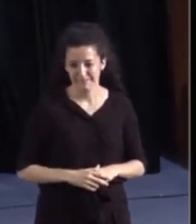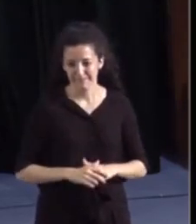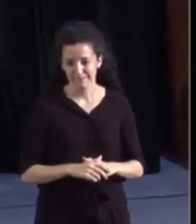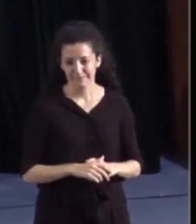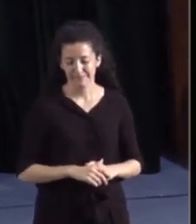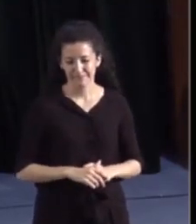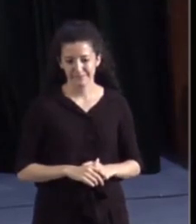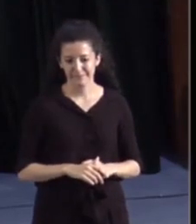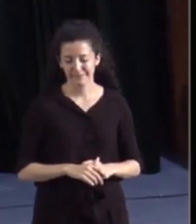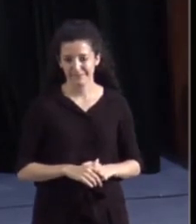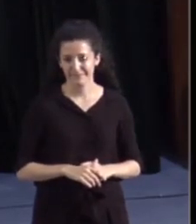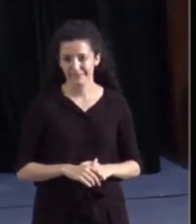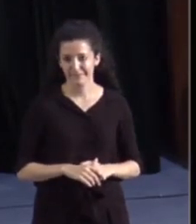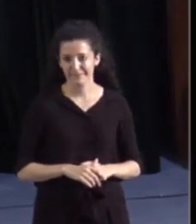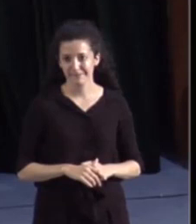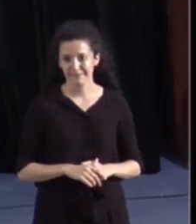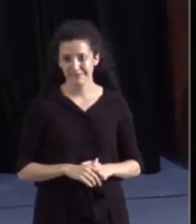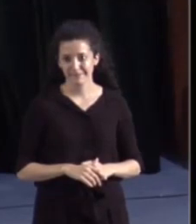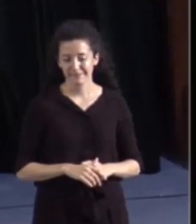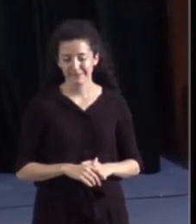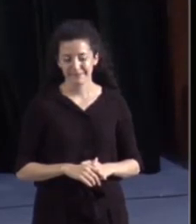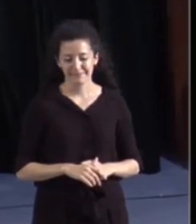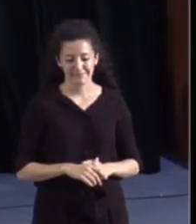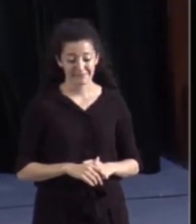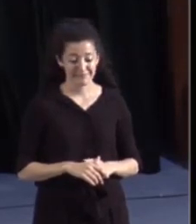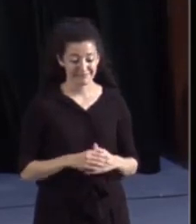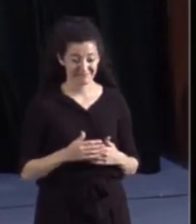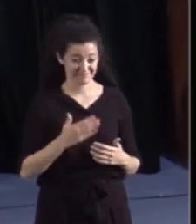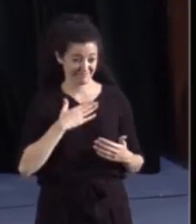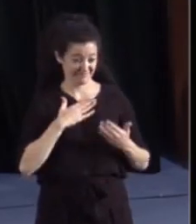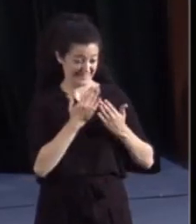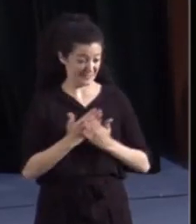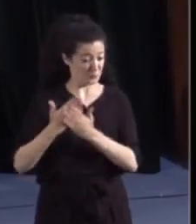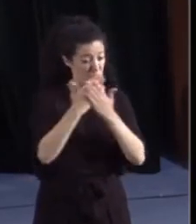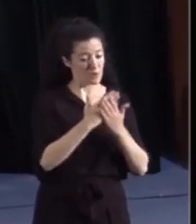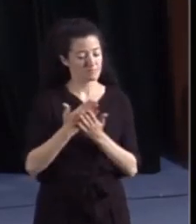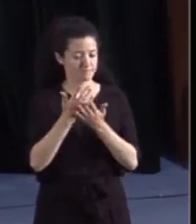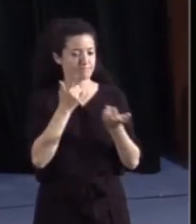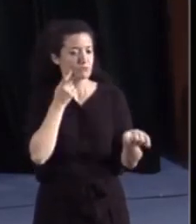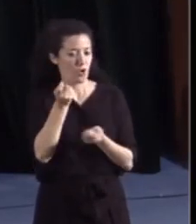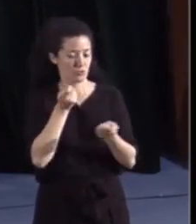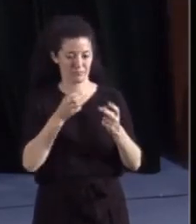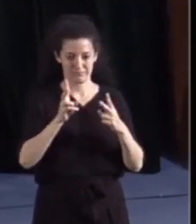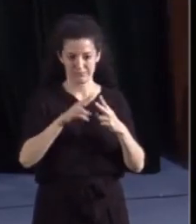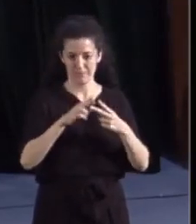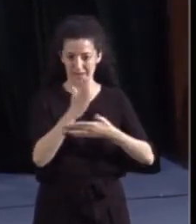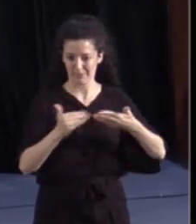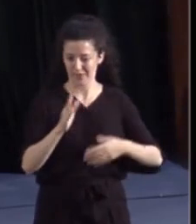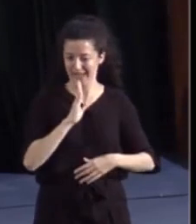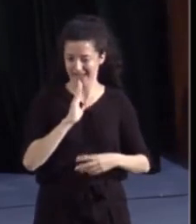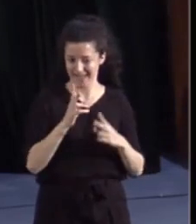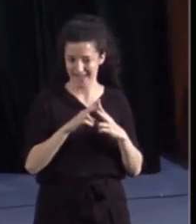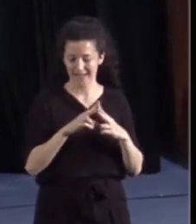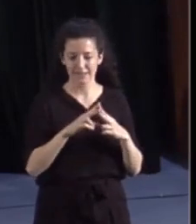En el estudio hemos controlado muy bien estos dos parámetros y hemos, partiendo